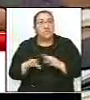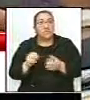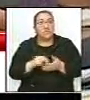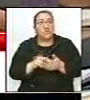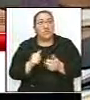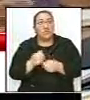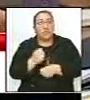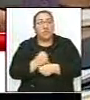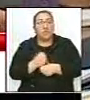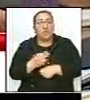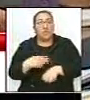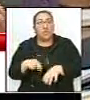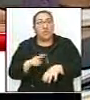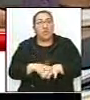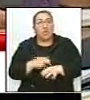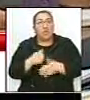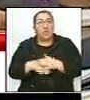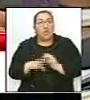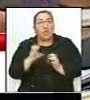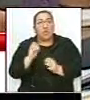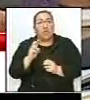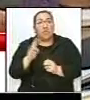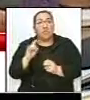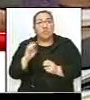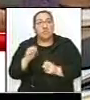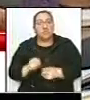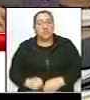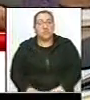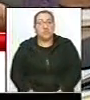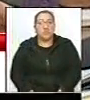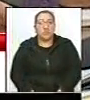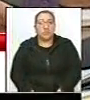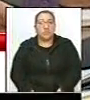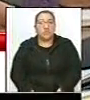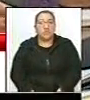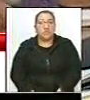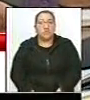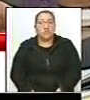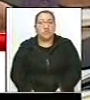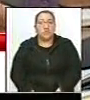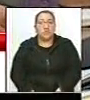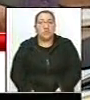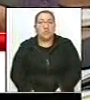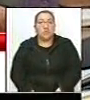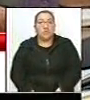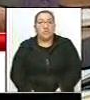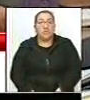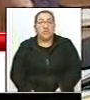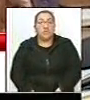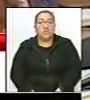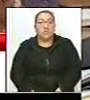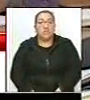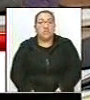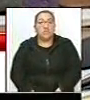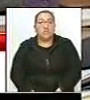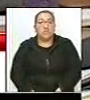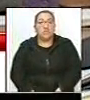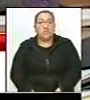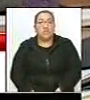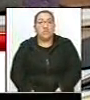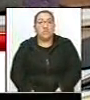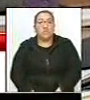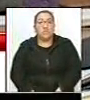con un producto tradicional, en el caso de la Convención, no es similar al caso del Brian, tradicional como es el de la coca. Y es que la